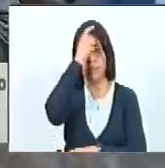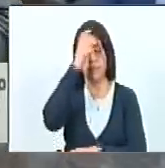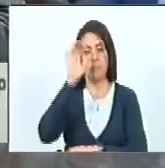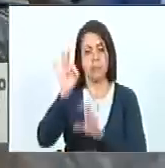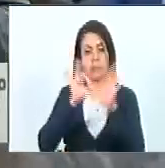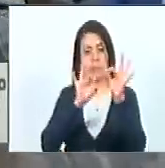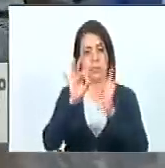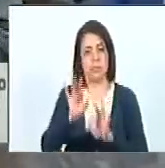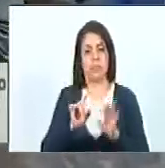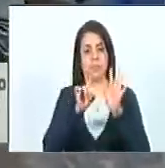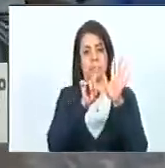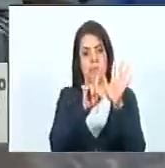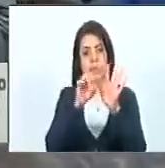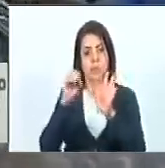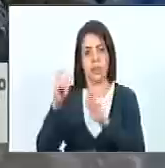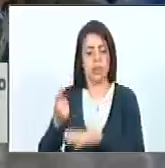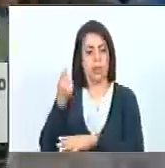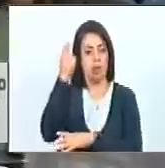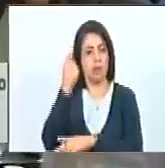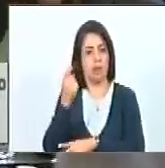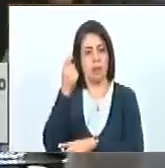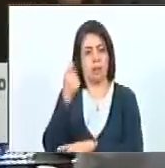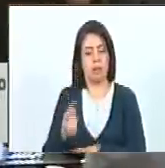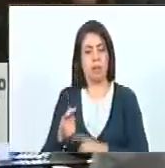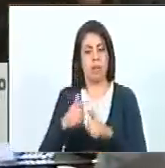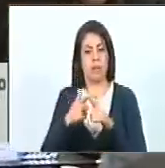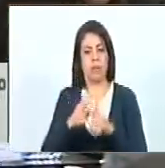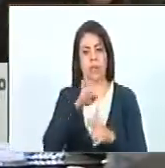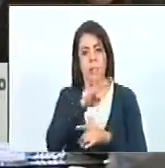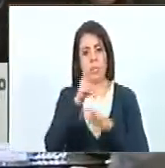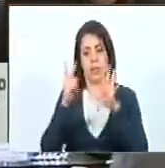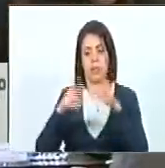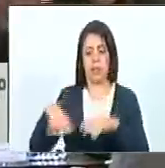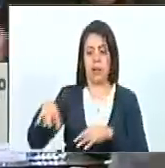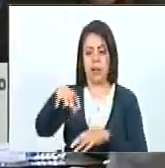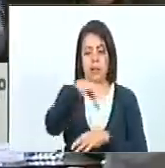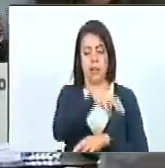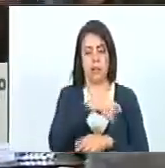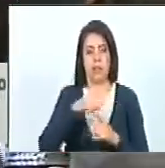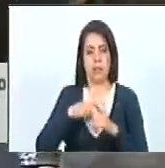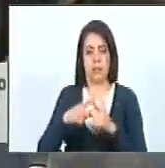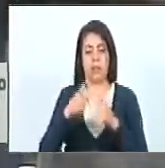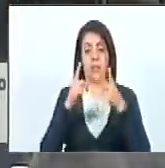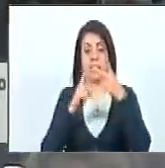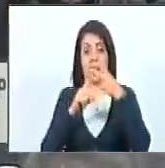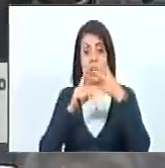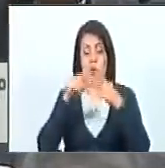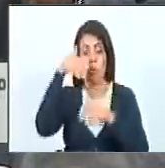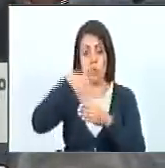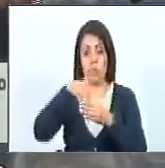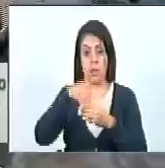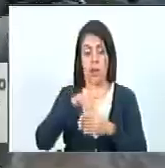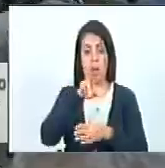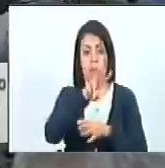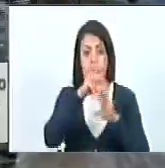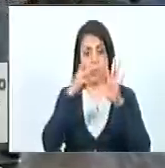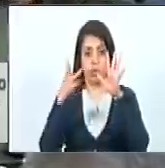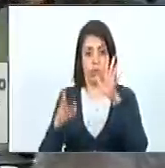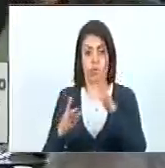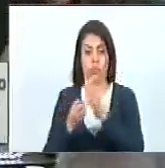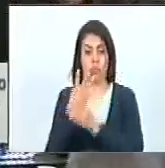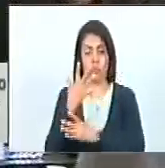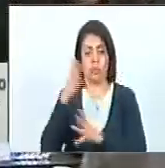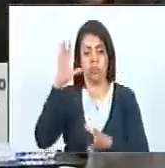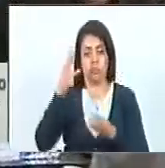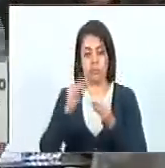electos 600 parlamentarios en 87 distritos, además de la segunda vuelta que ocurrió el 28 y que produjo